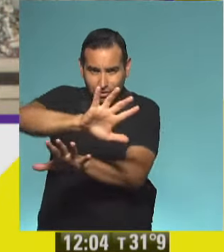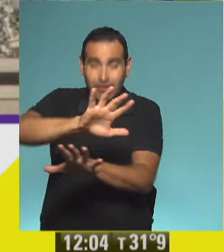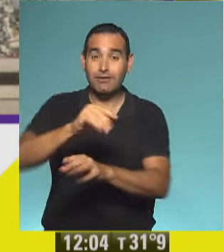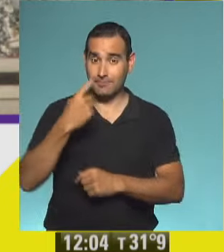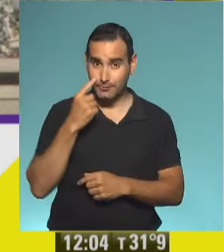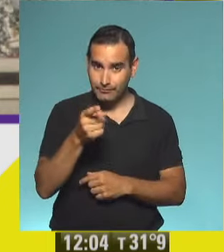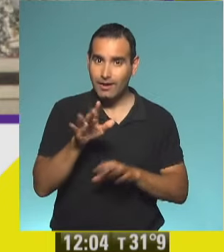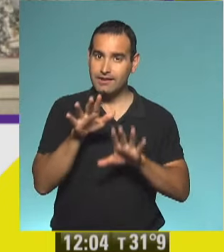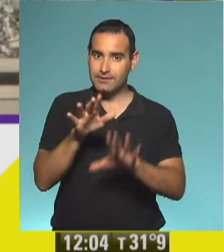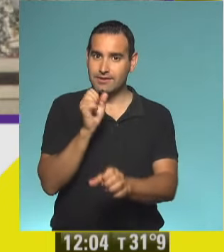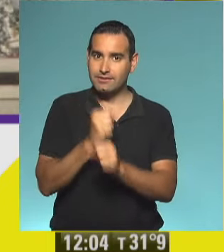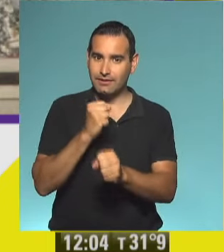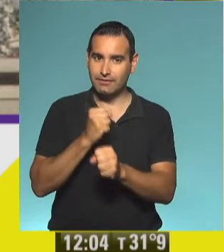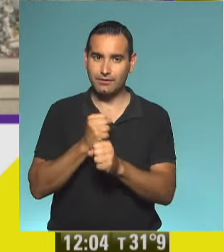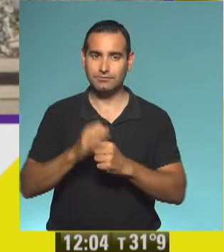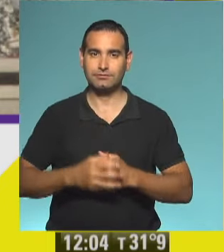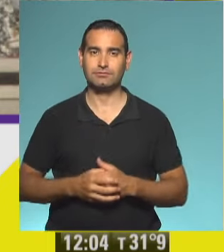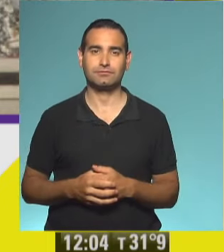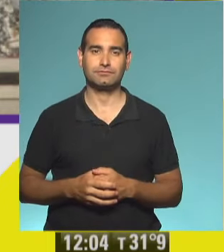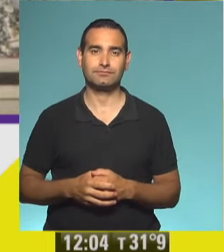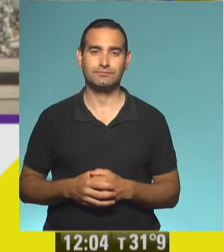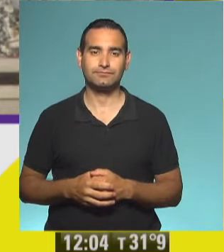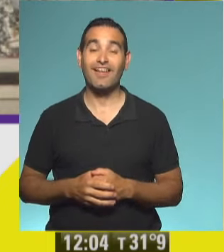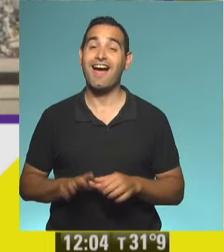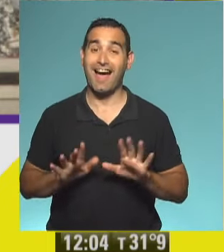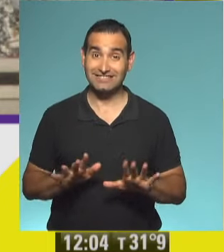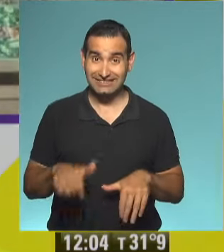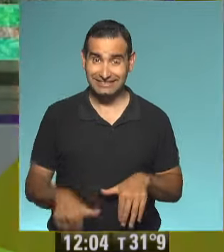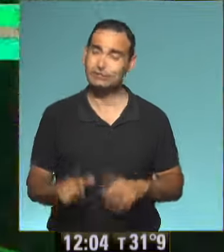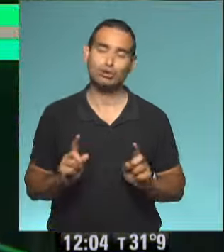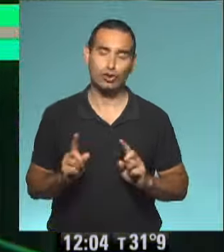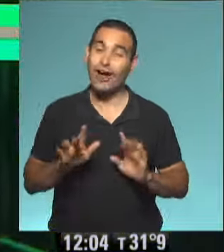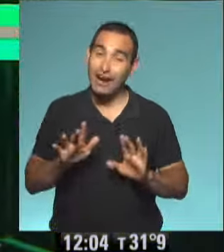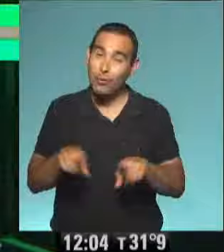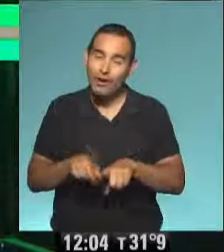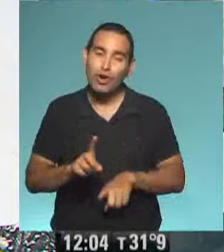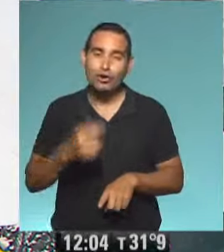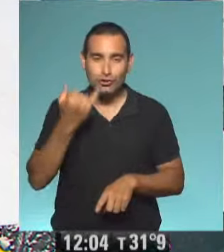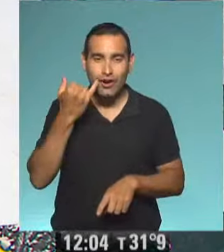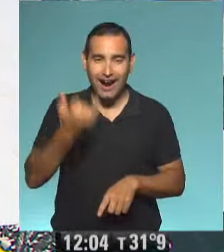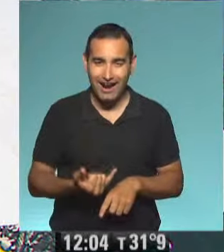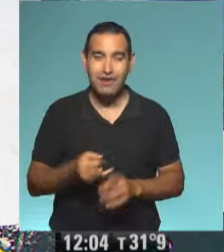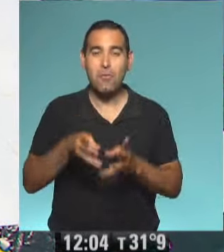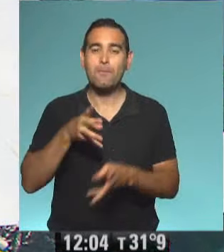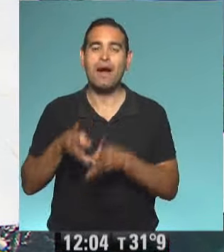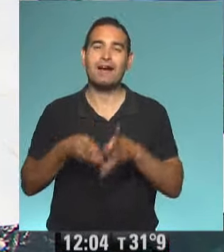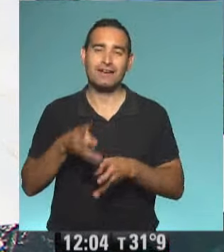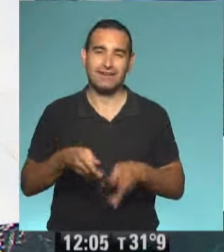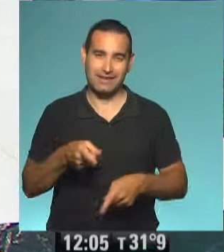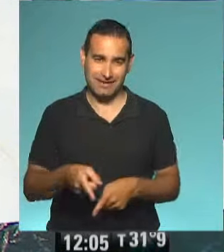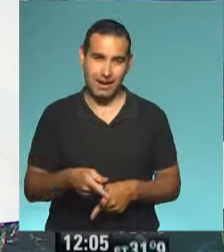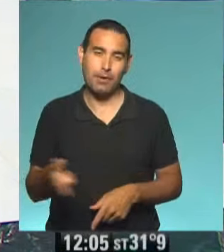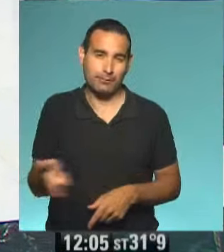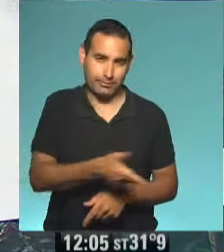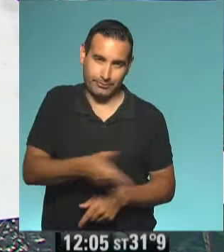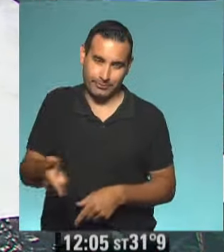artista trabajaba con el action painting. ¿Así va a quedar el estudio? ¿Así? No, así no va a quedar. Trajimos una máquina que es la máquina para pintar. Qué bueno. Que